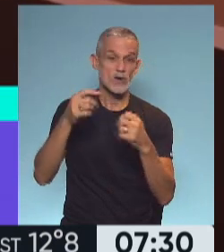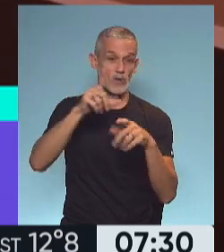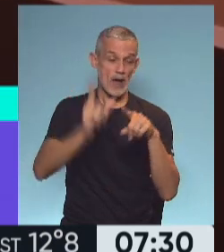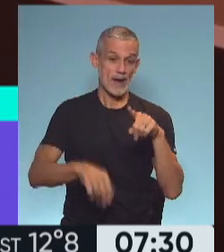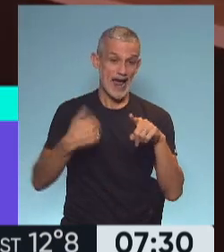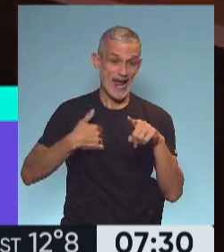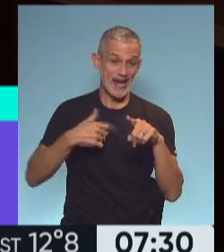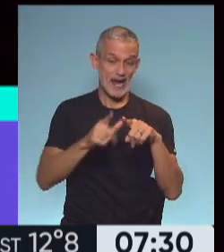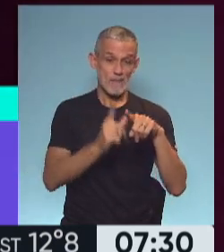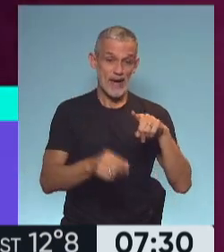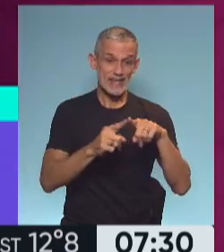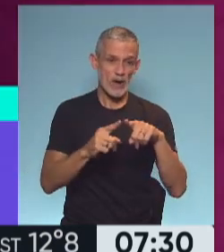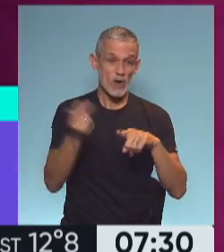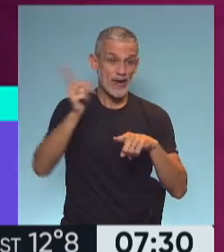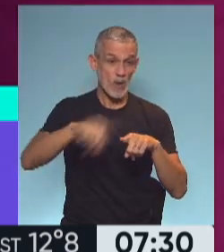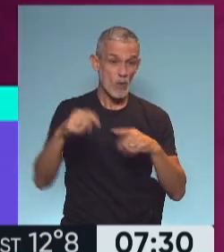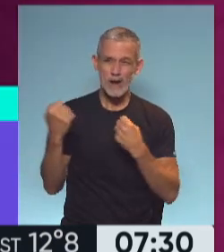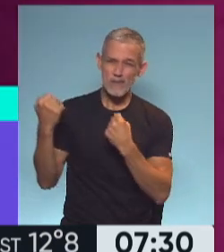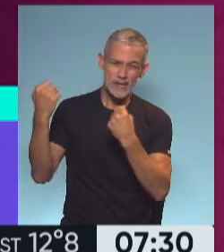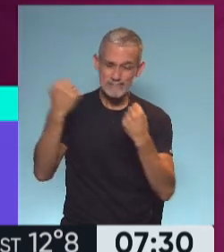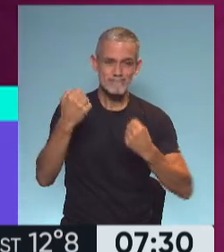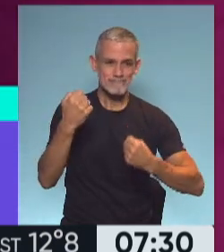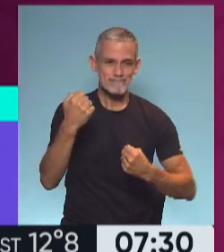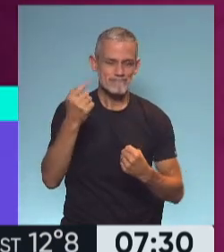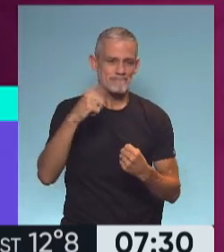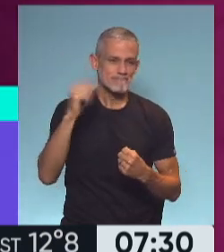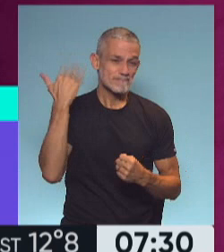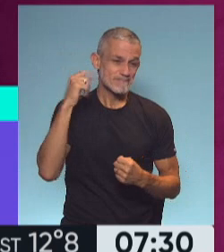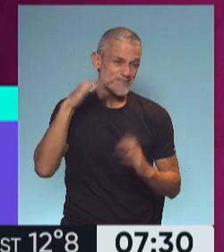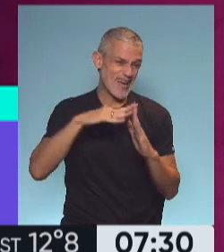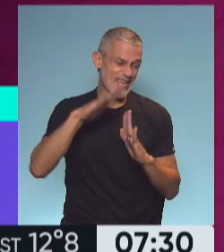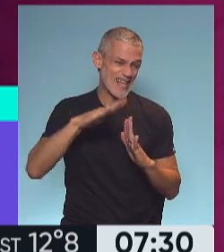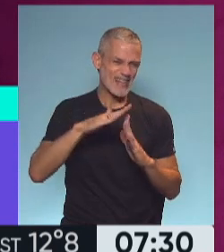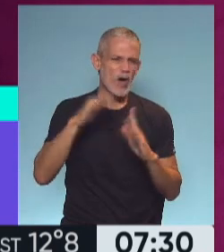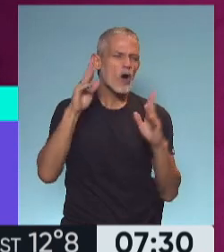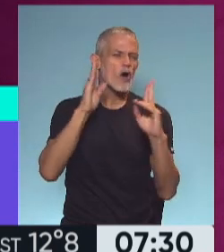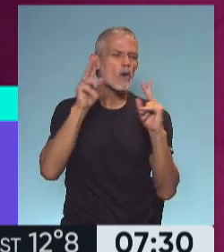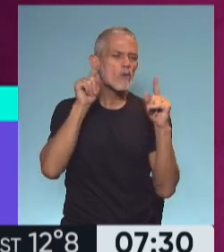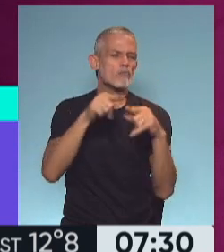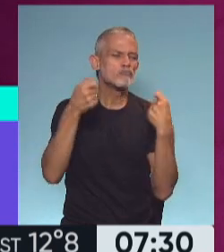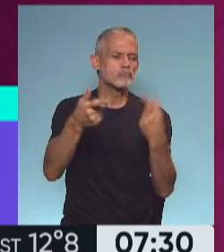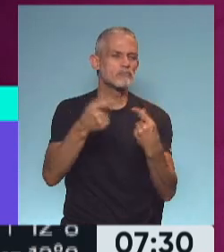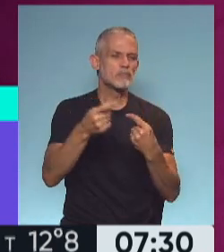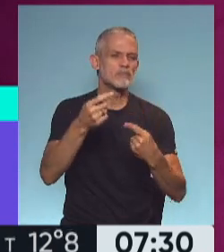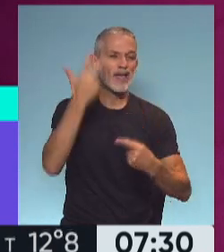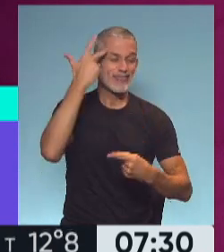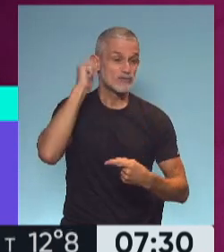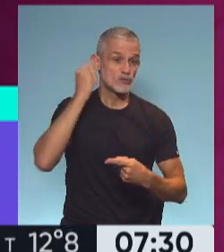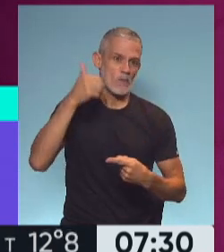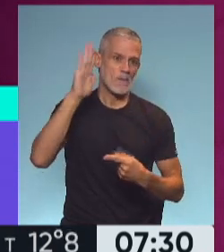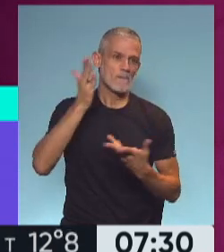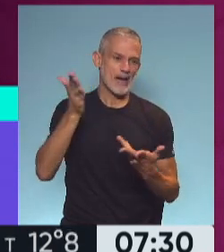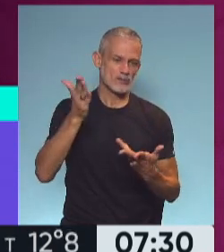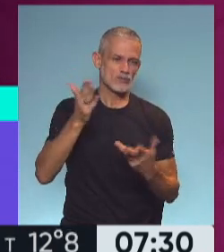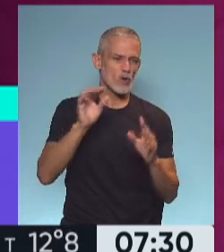de la Argentina, en la Patagonia específicamente, y está dirigido a un público de mayor de 18 años porque toca